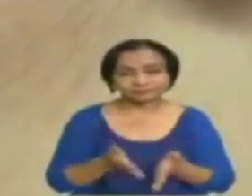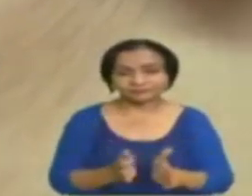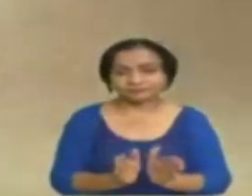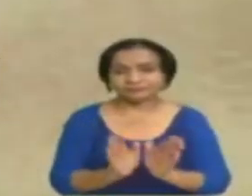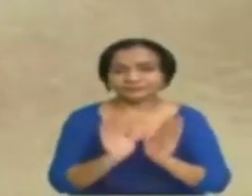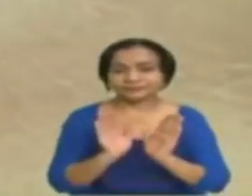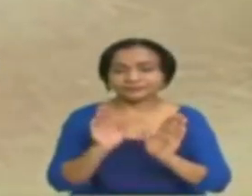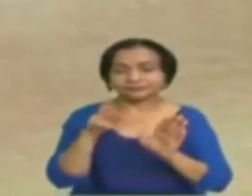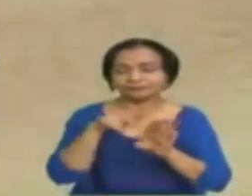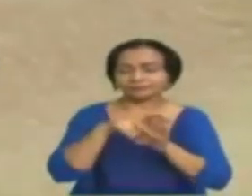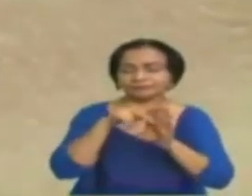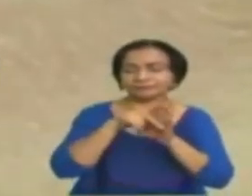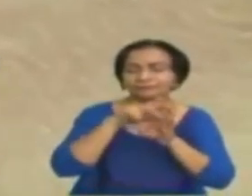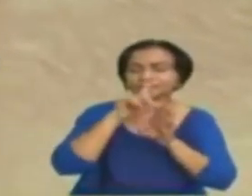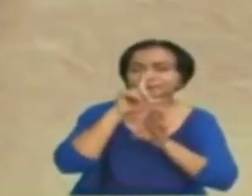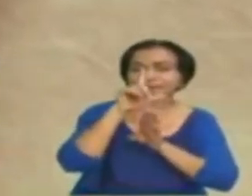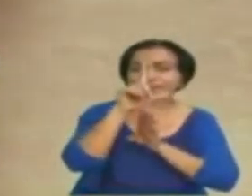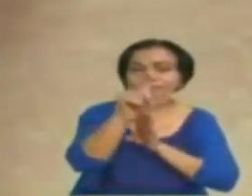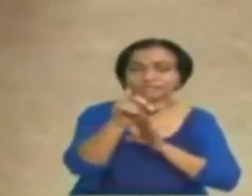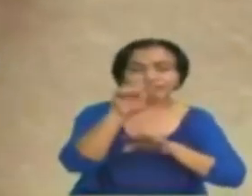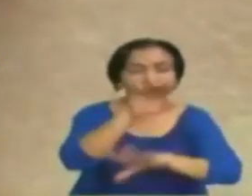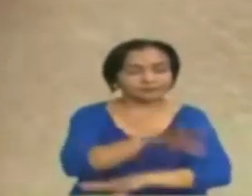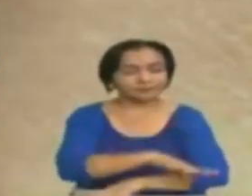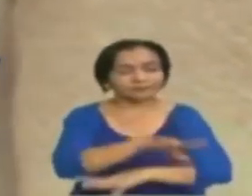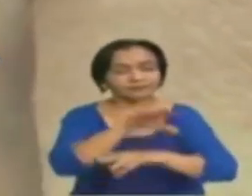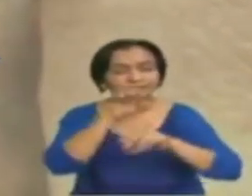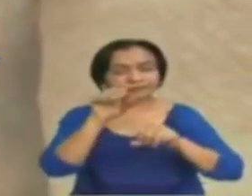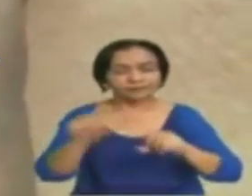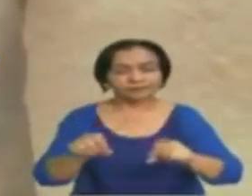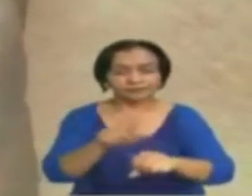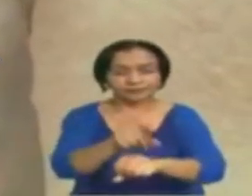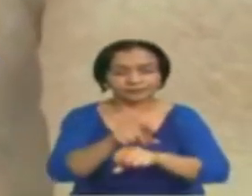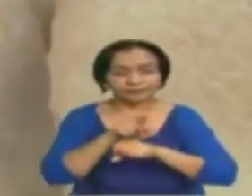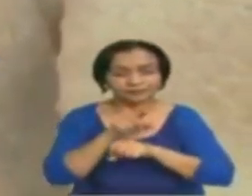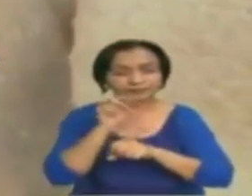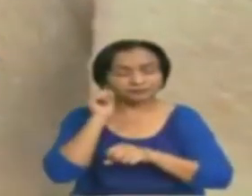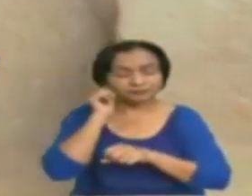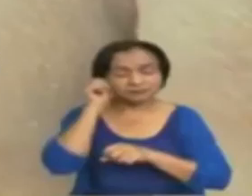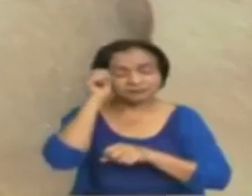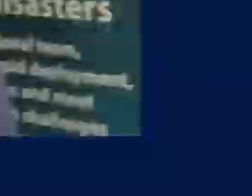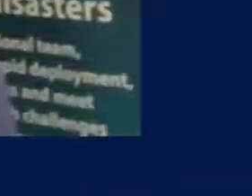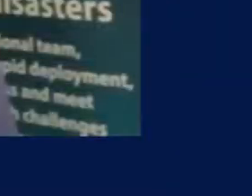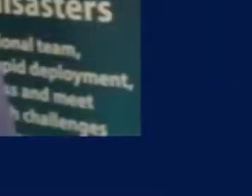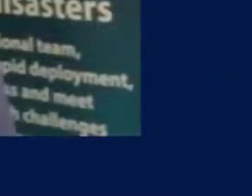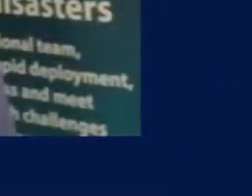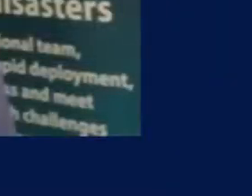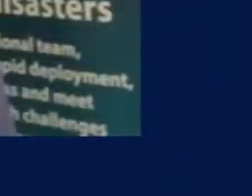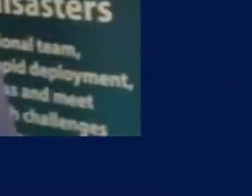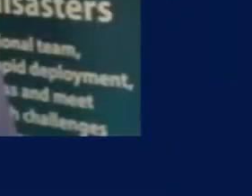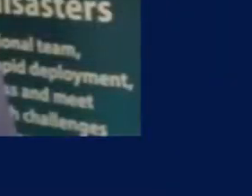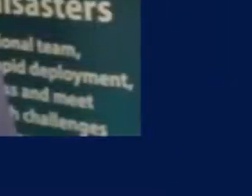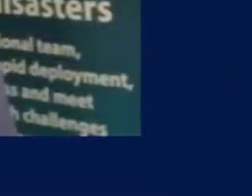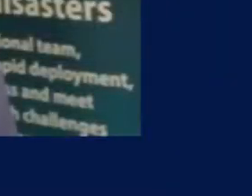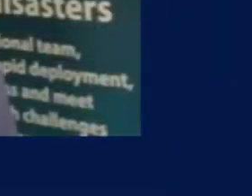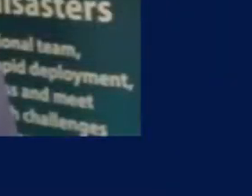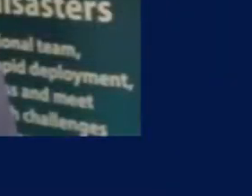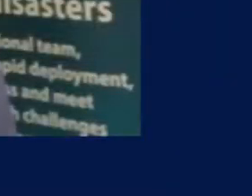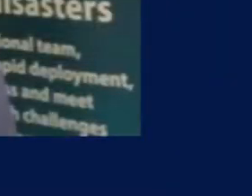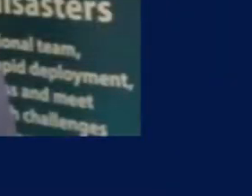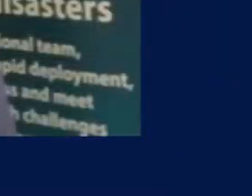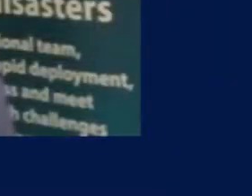el desarrollo de la transmisión porque la información que obtienen de las autoridades es escueta la ope se